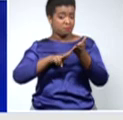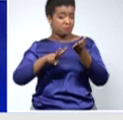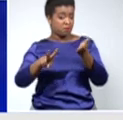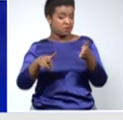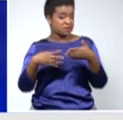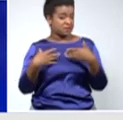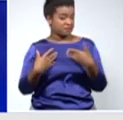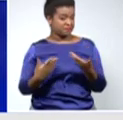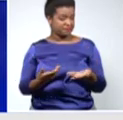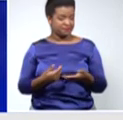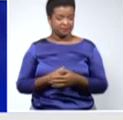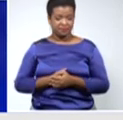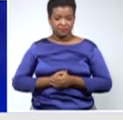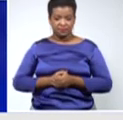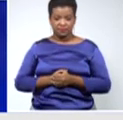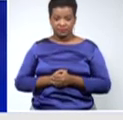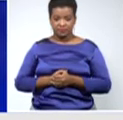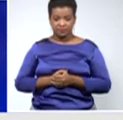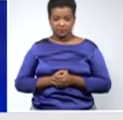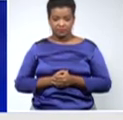de